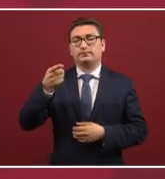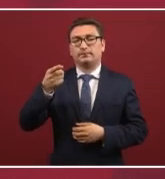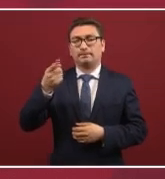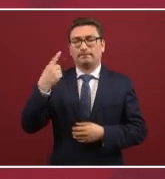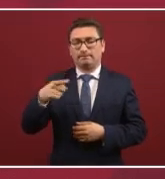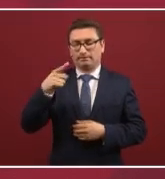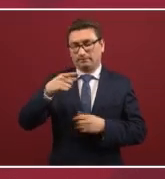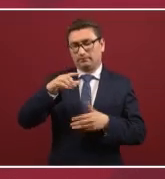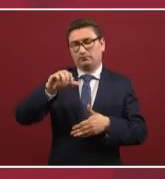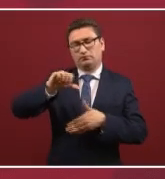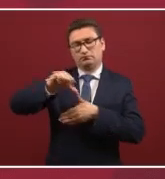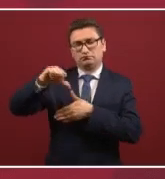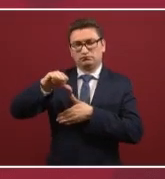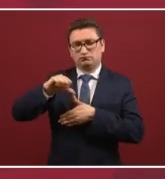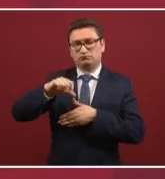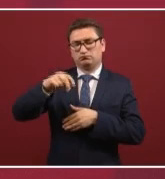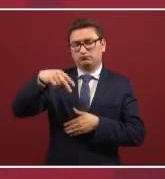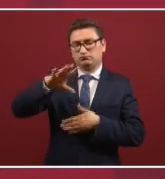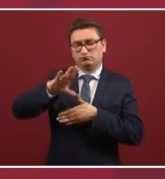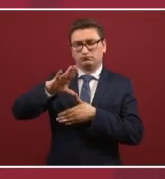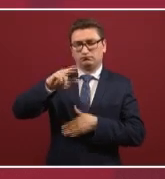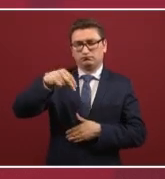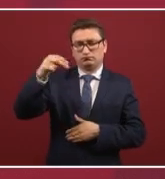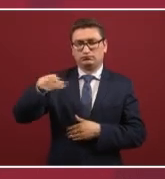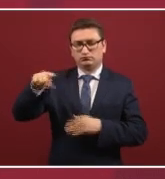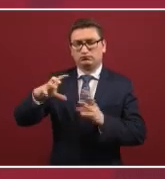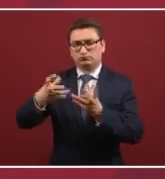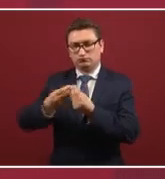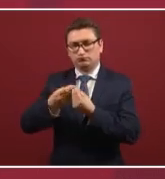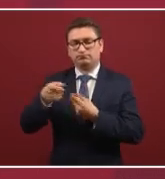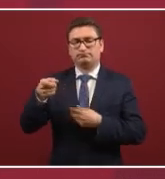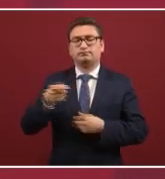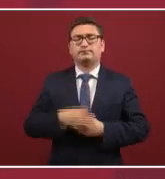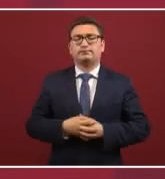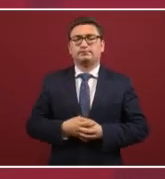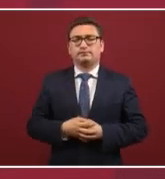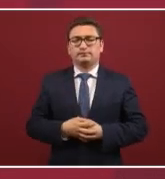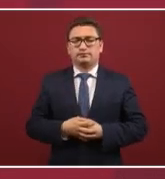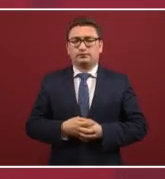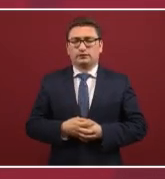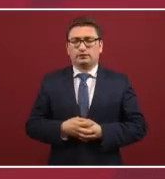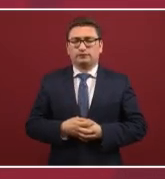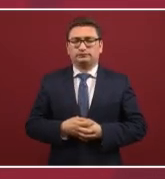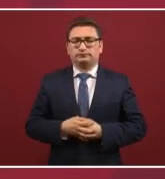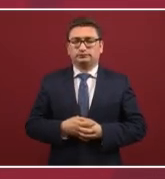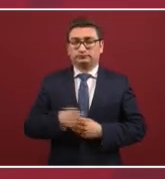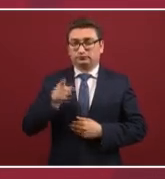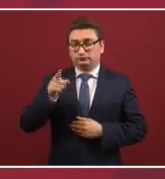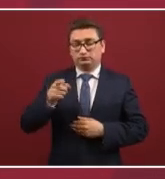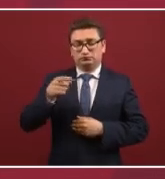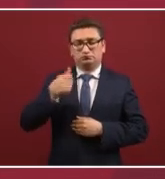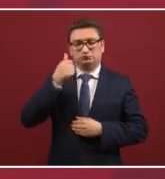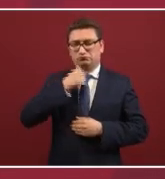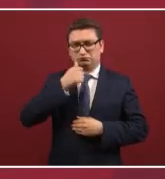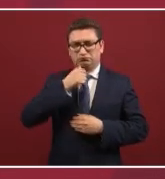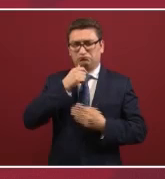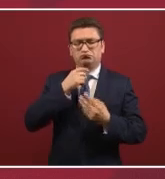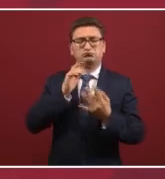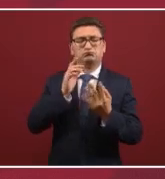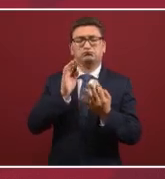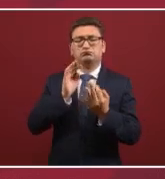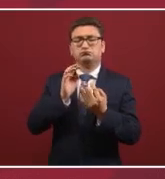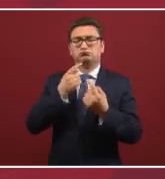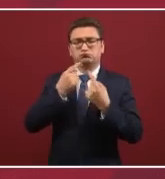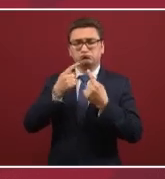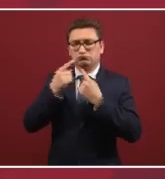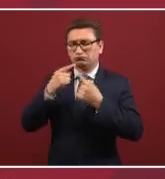actuado como nuestro principal negociador, Jesús